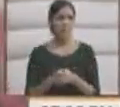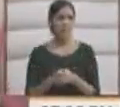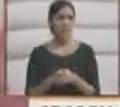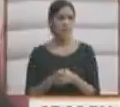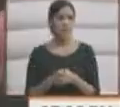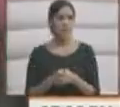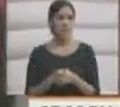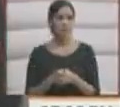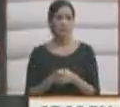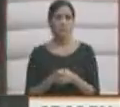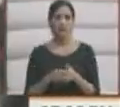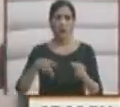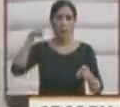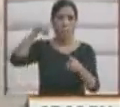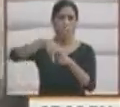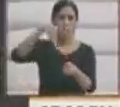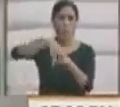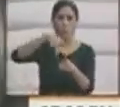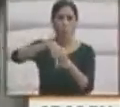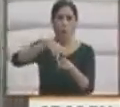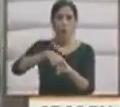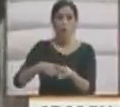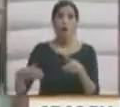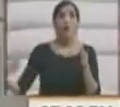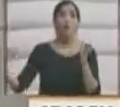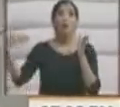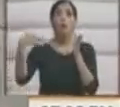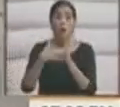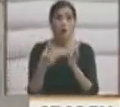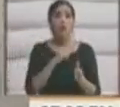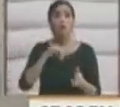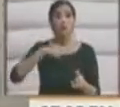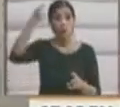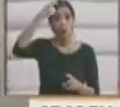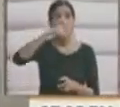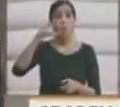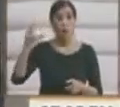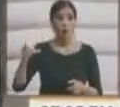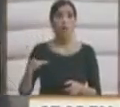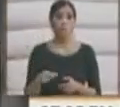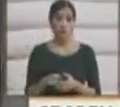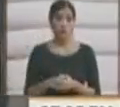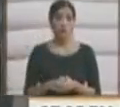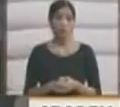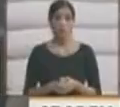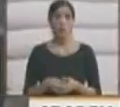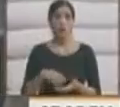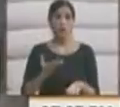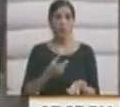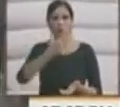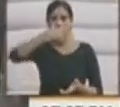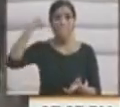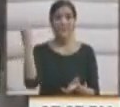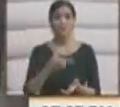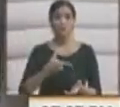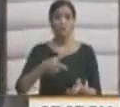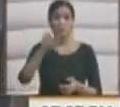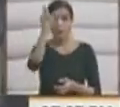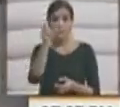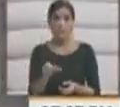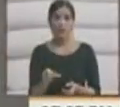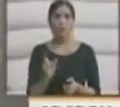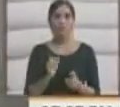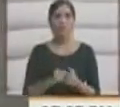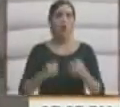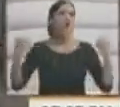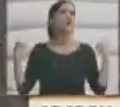de la explotación contra los nosotros, los pueblos. Eso es una basura humana, ¿no? ¿Por qué? ¿Qué viste tú ahí arriba? No